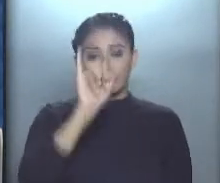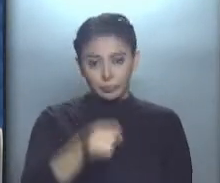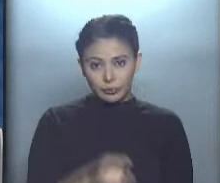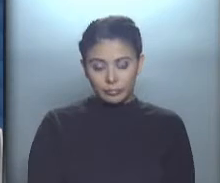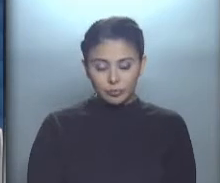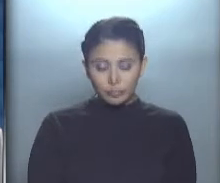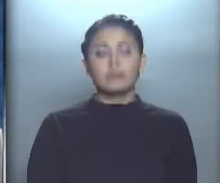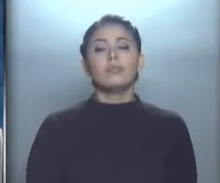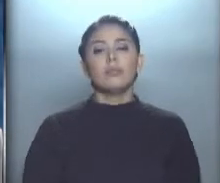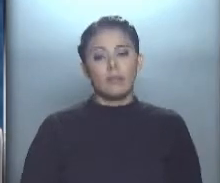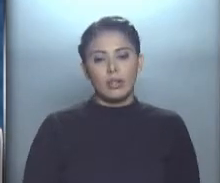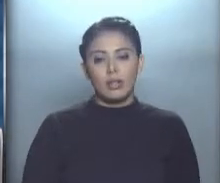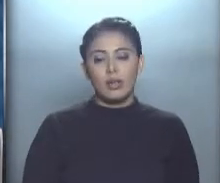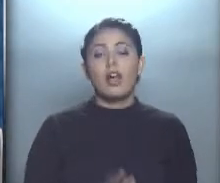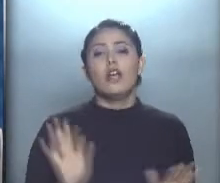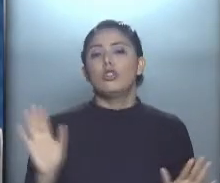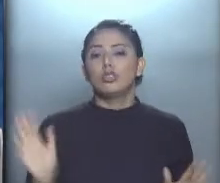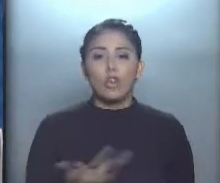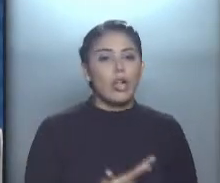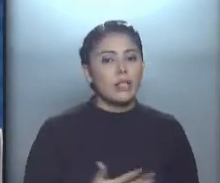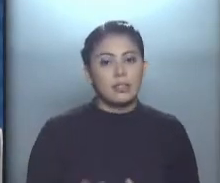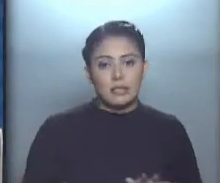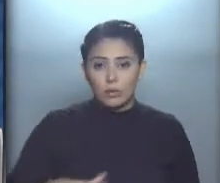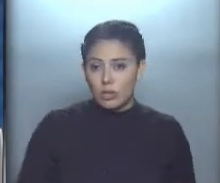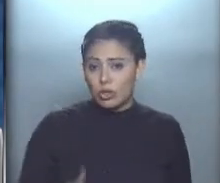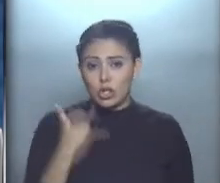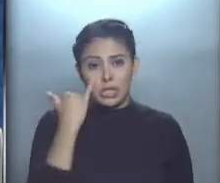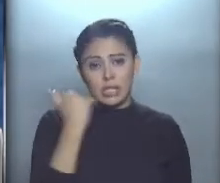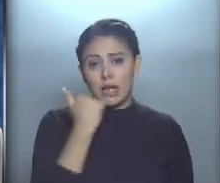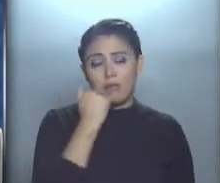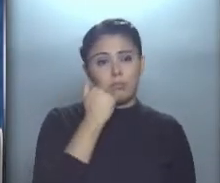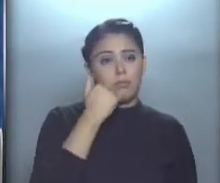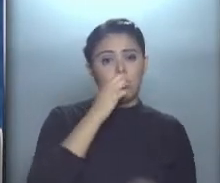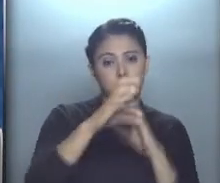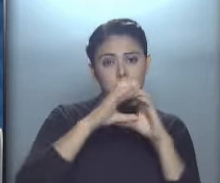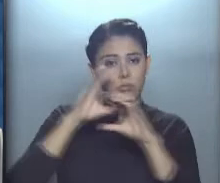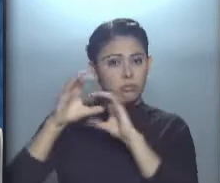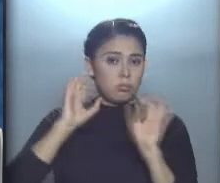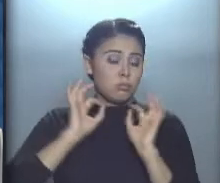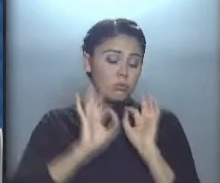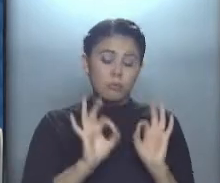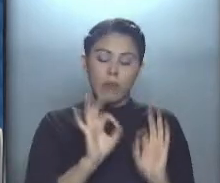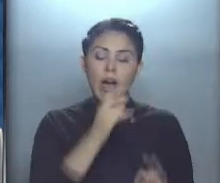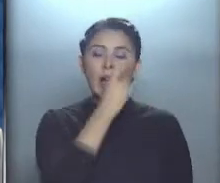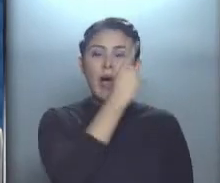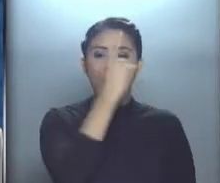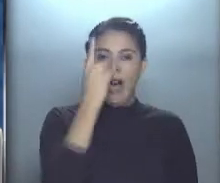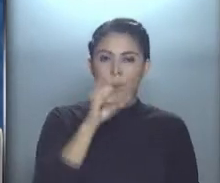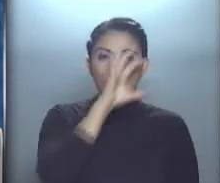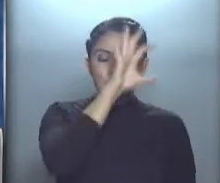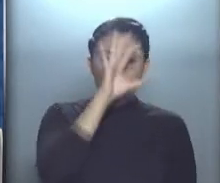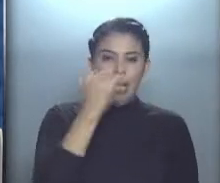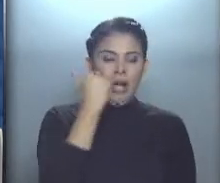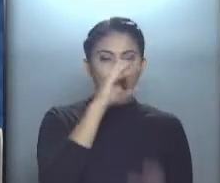tema, todos los casos ya han sido comunicados con los partes correspondientes por cada una de las